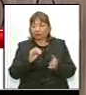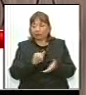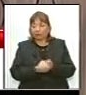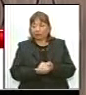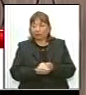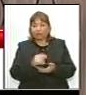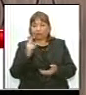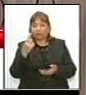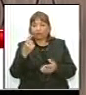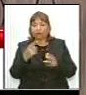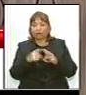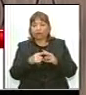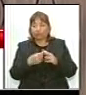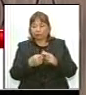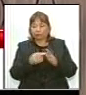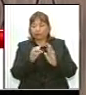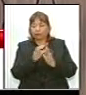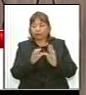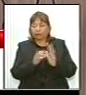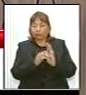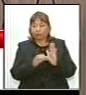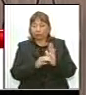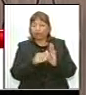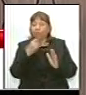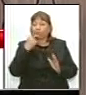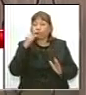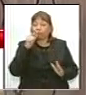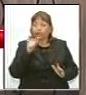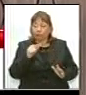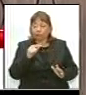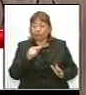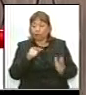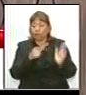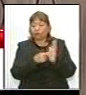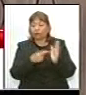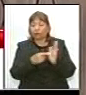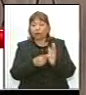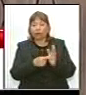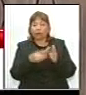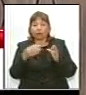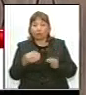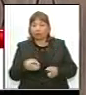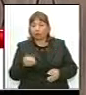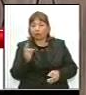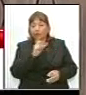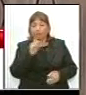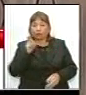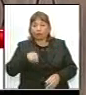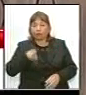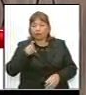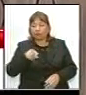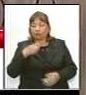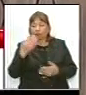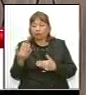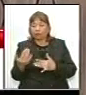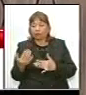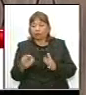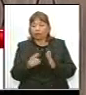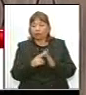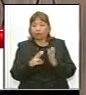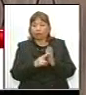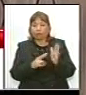un principio constitucional. Y ello establece que no es necesario esperar